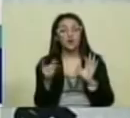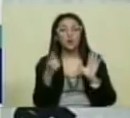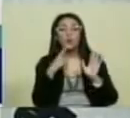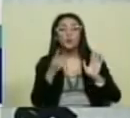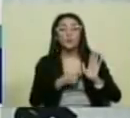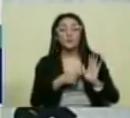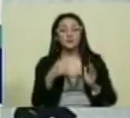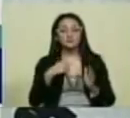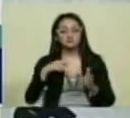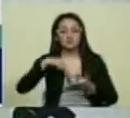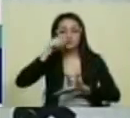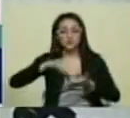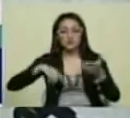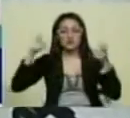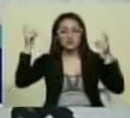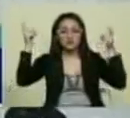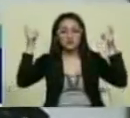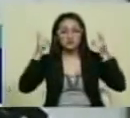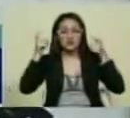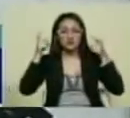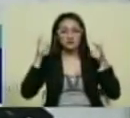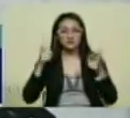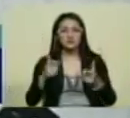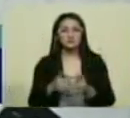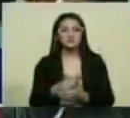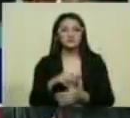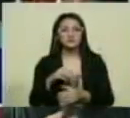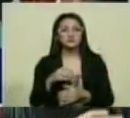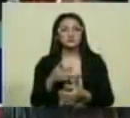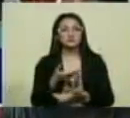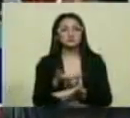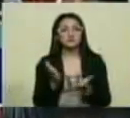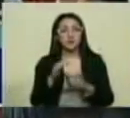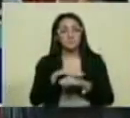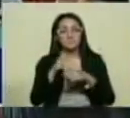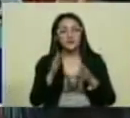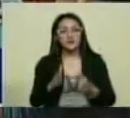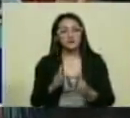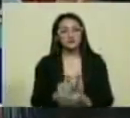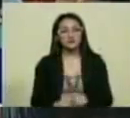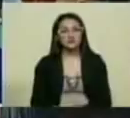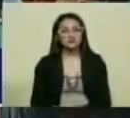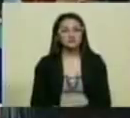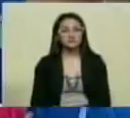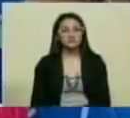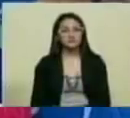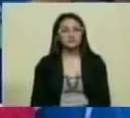Hugo Chávez Frías, refrendado por todos los ministros y las ministras.